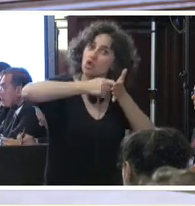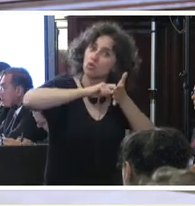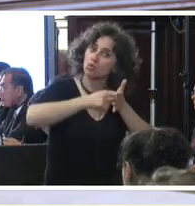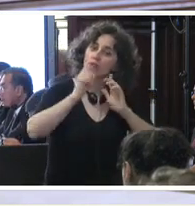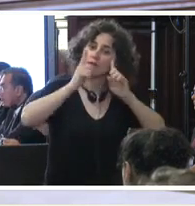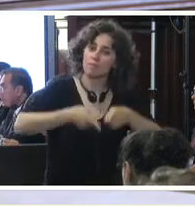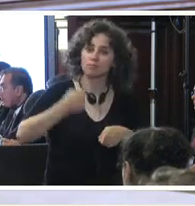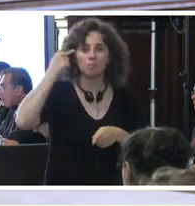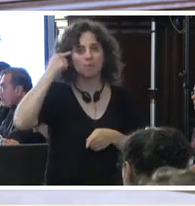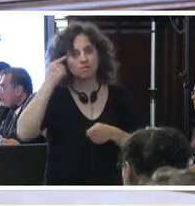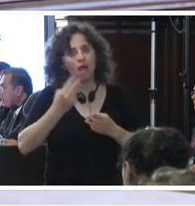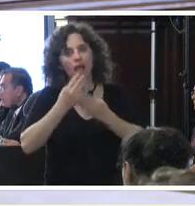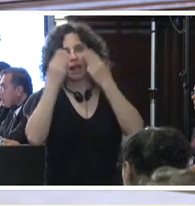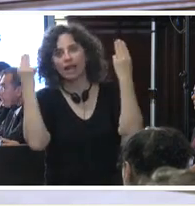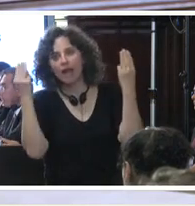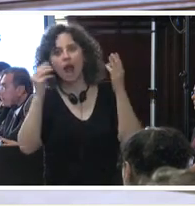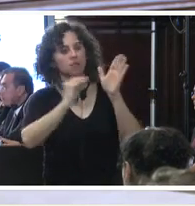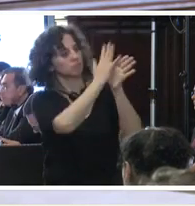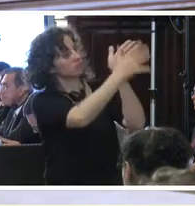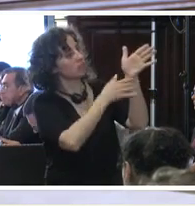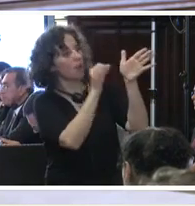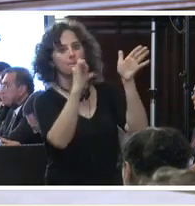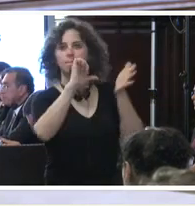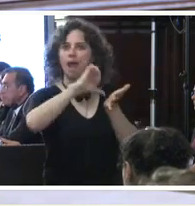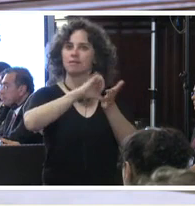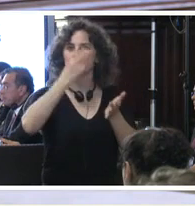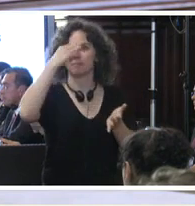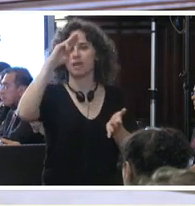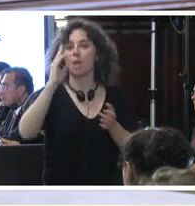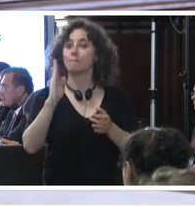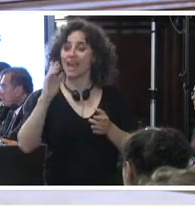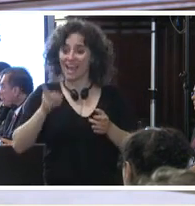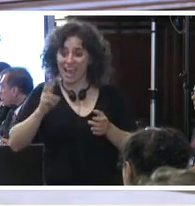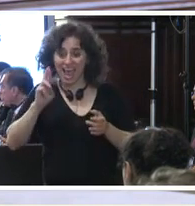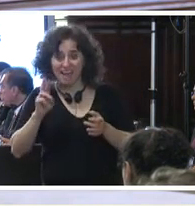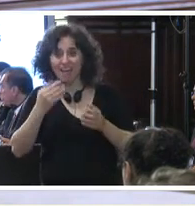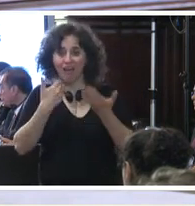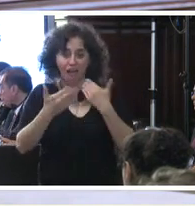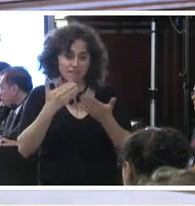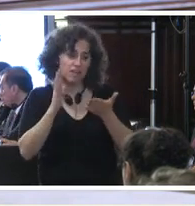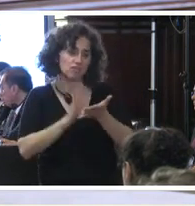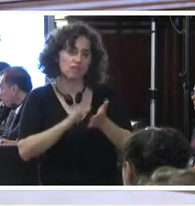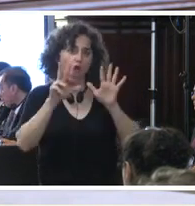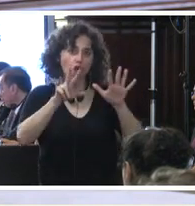se ha considerado como generalizada en algunas regiones del país, la PGR informa que se contabilizan